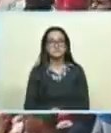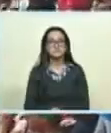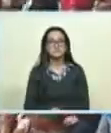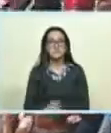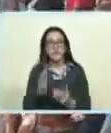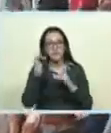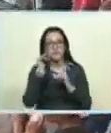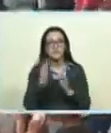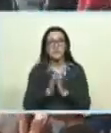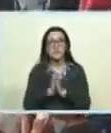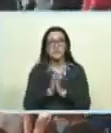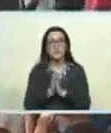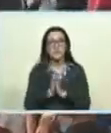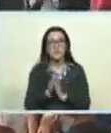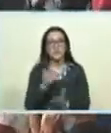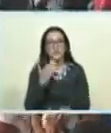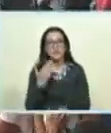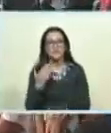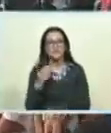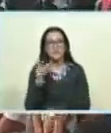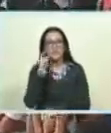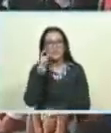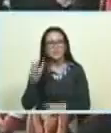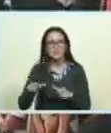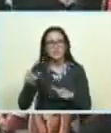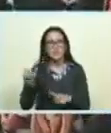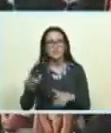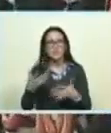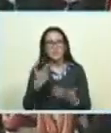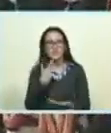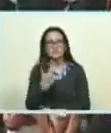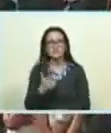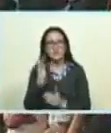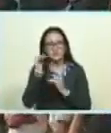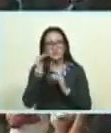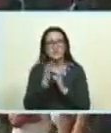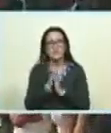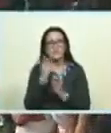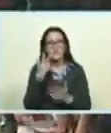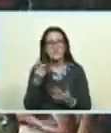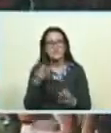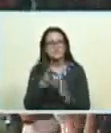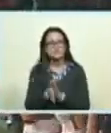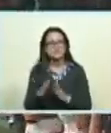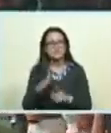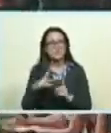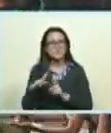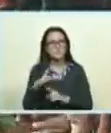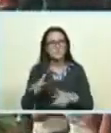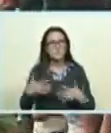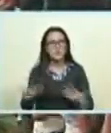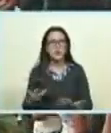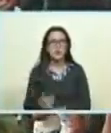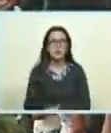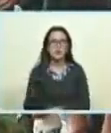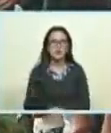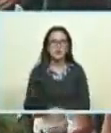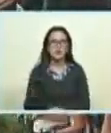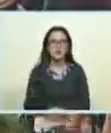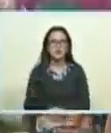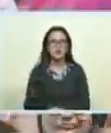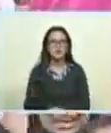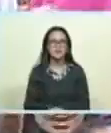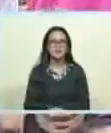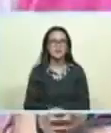Atiende eso, Érico, lo que dicen los muchachos de Caricuao. Atiéndelo para ver qué es, por favor. Por